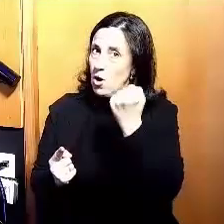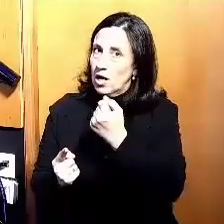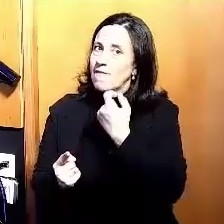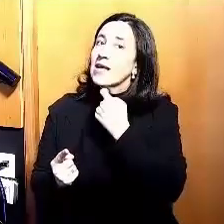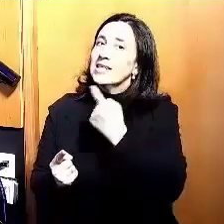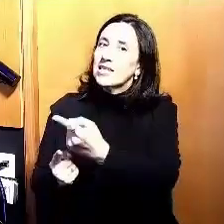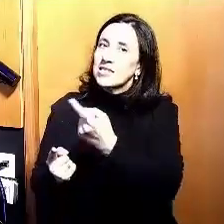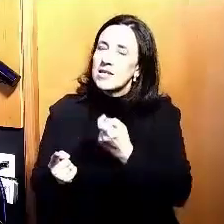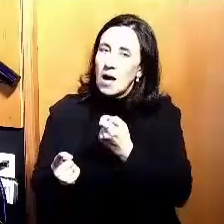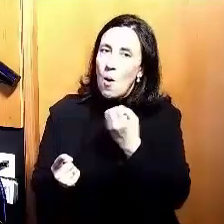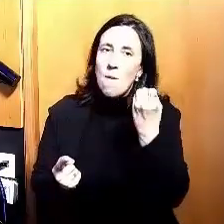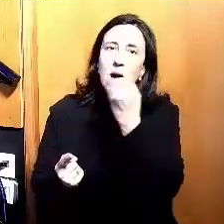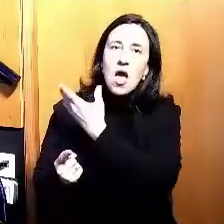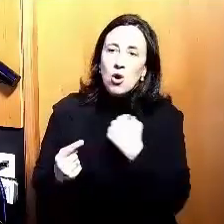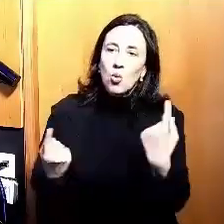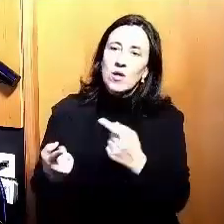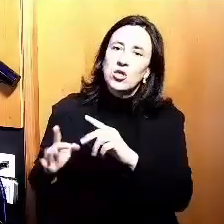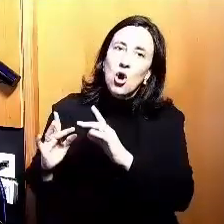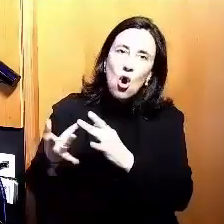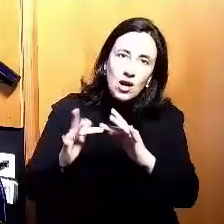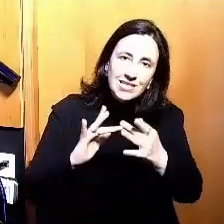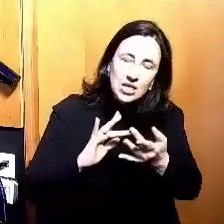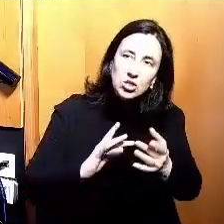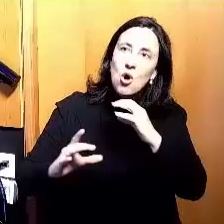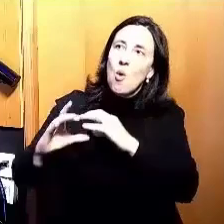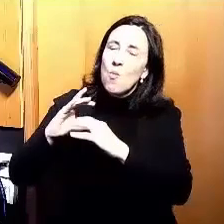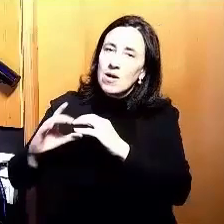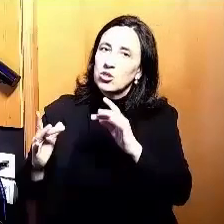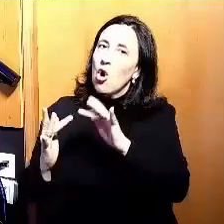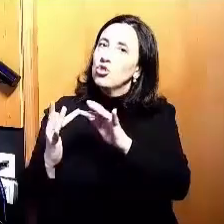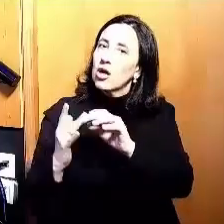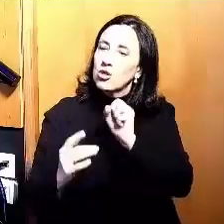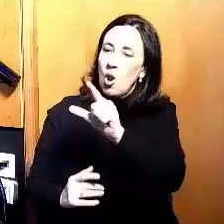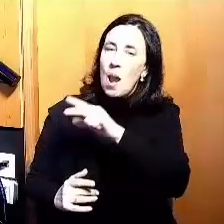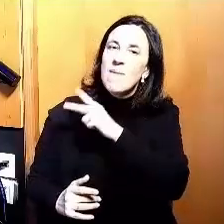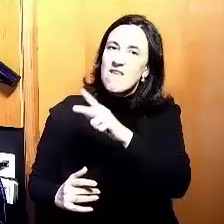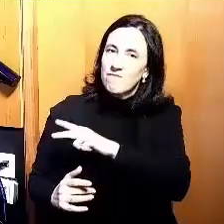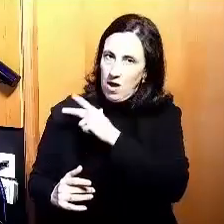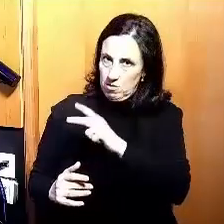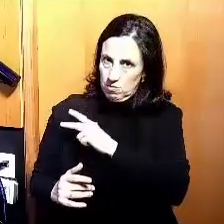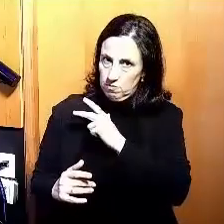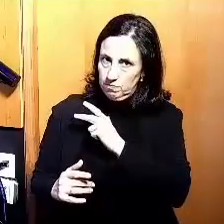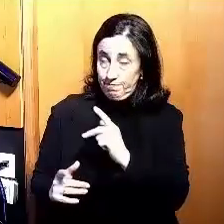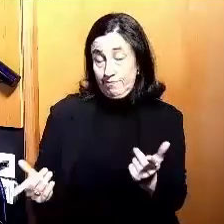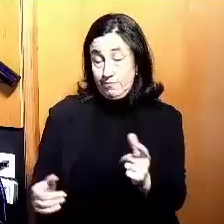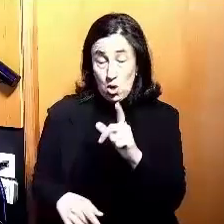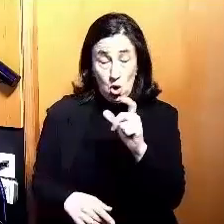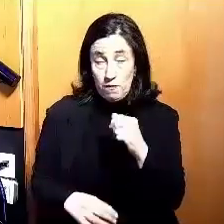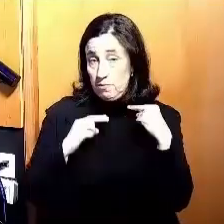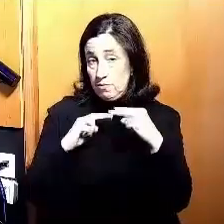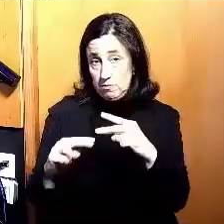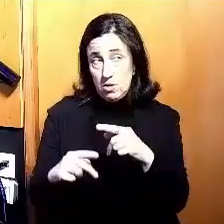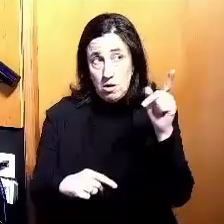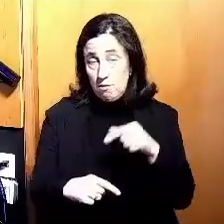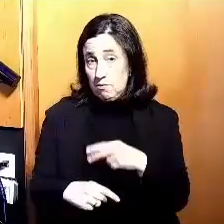obvia, tenemos que mejorar nuestra relación y conversación con el sector privado. Nunca Nunca